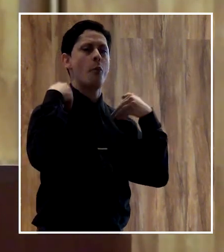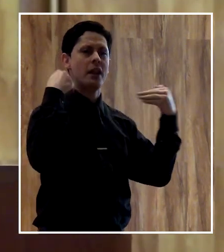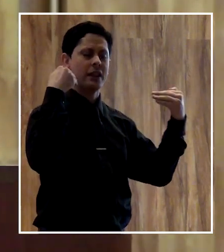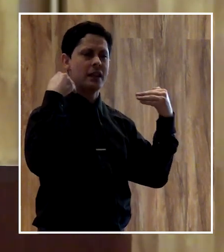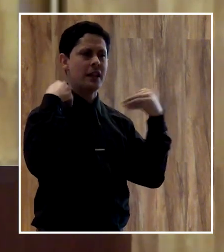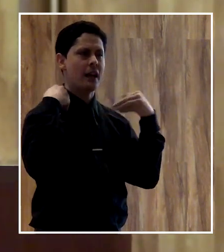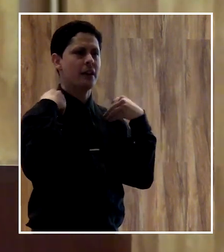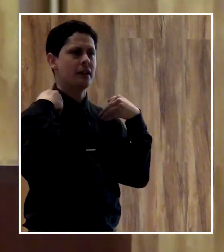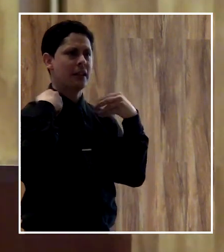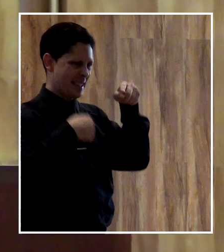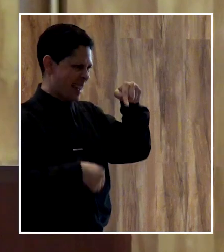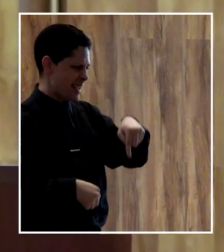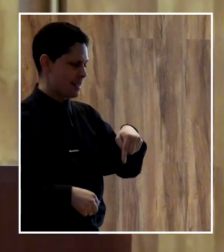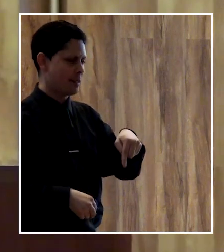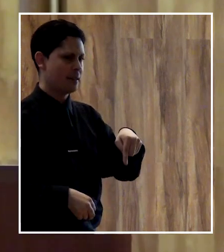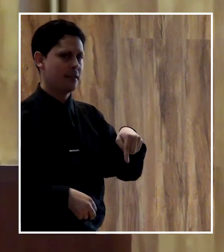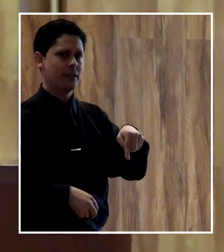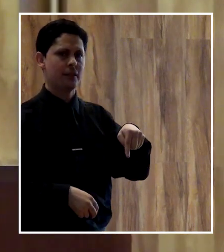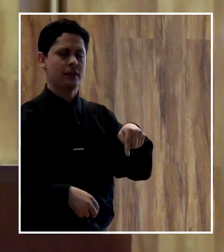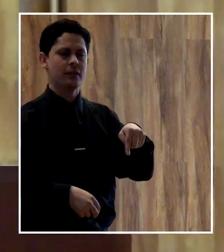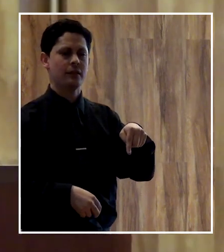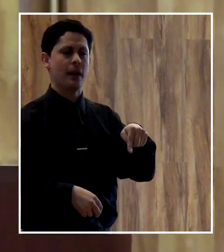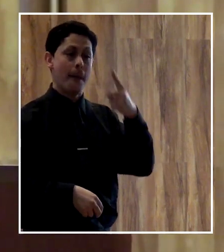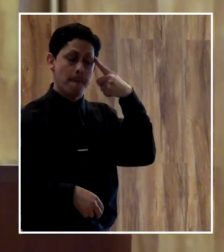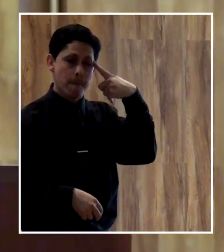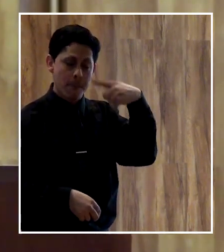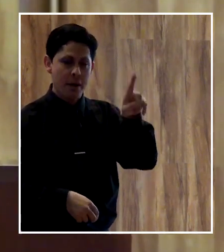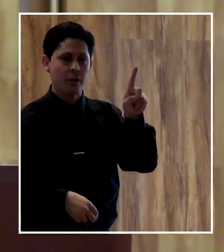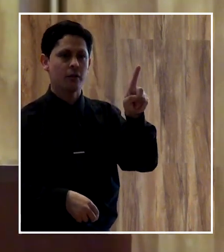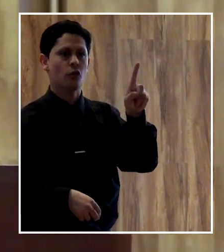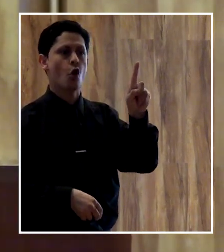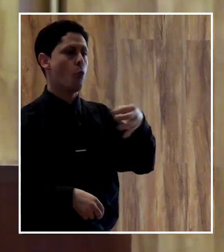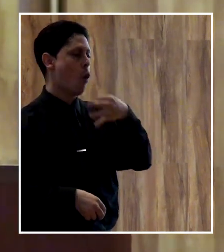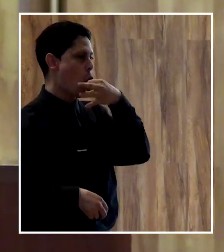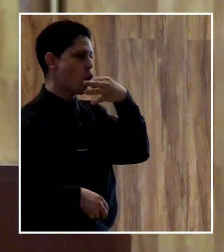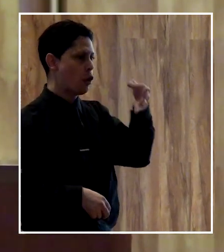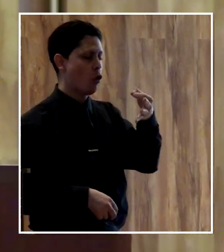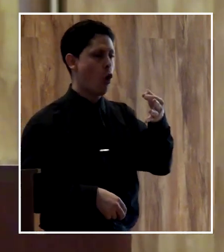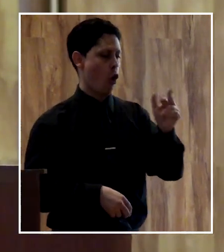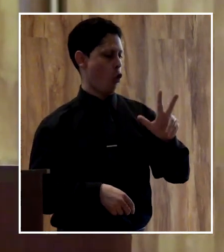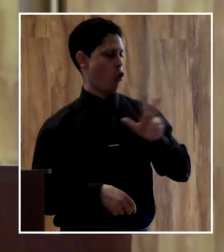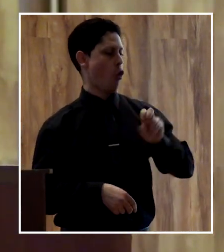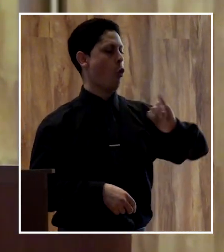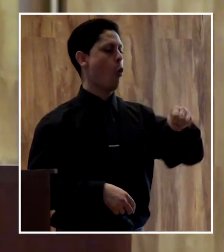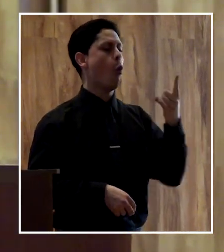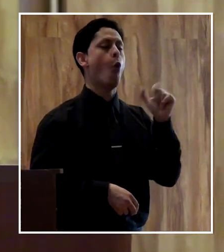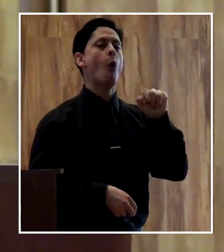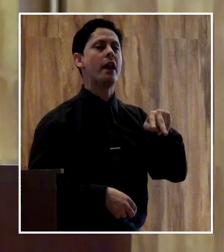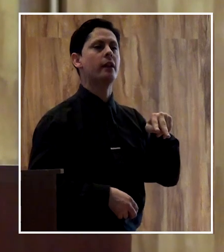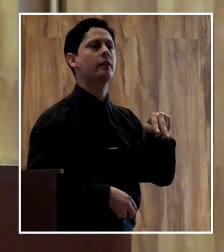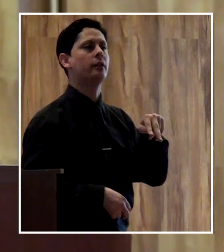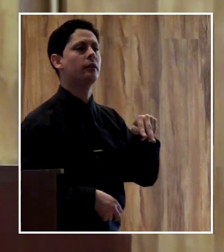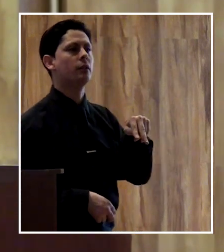del donjuanismo, y a muchos les consta que no ha sido así. Pero, como dijo don Juan,